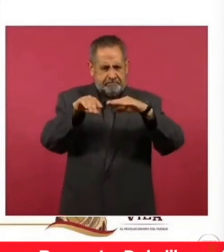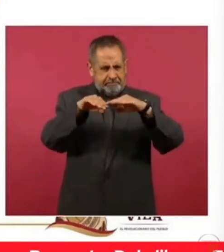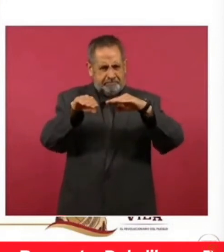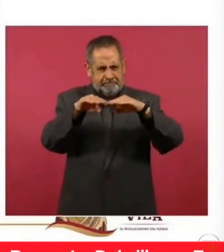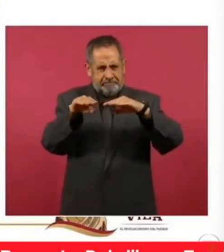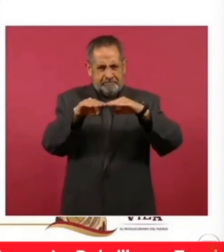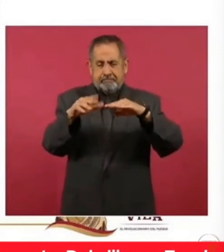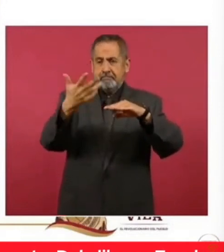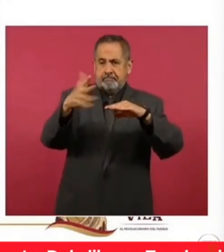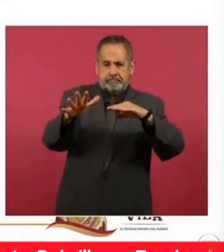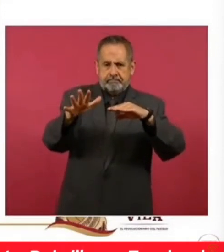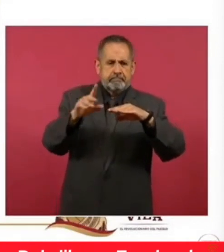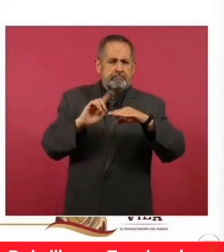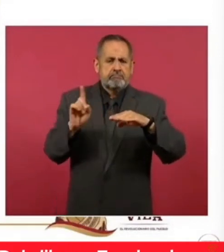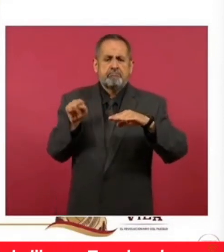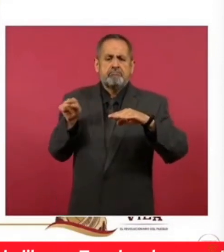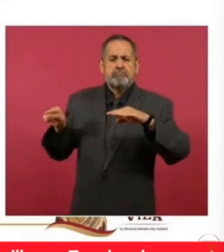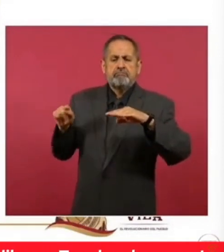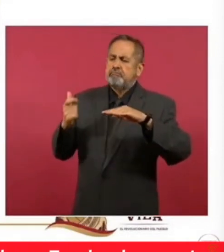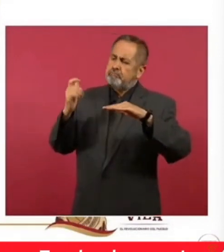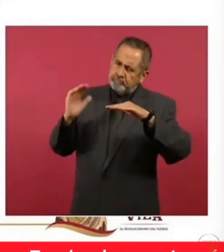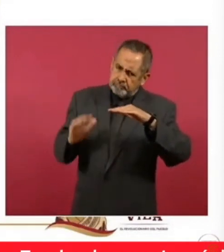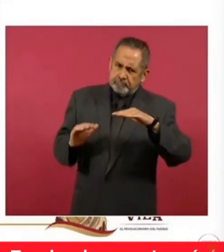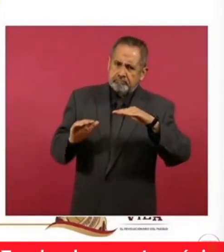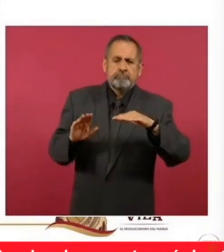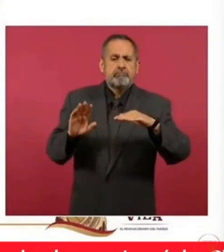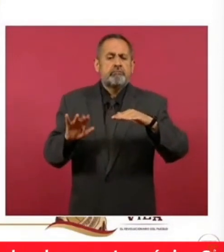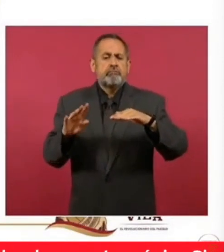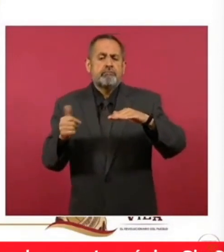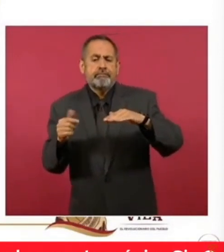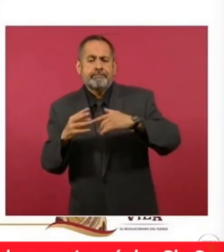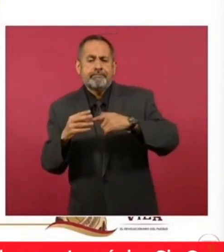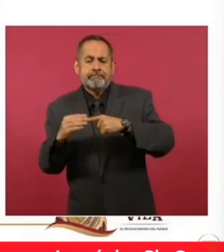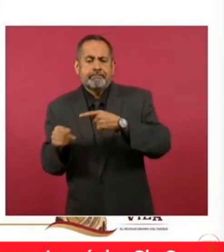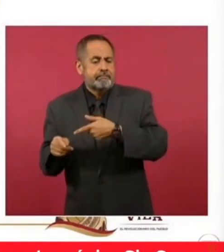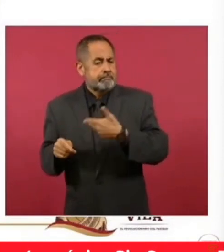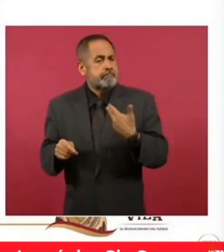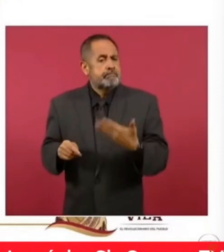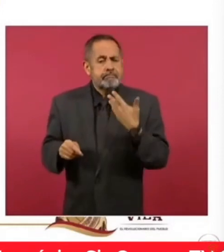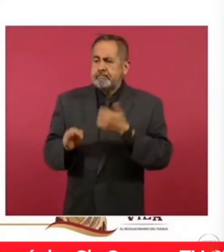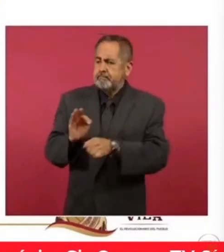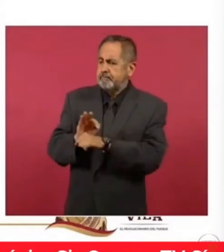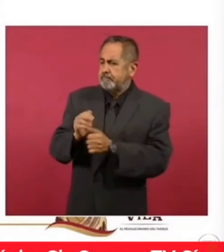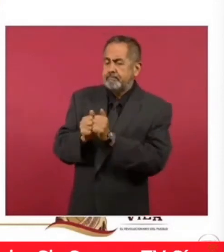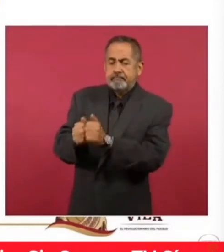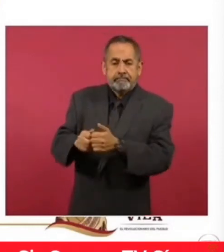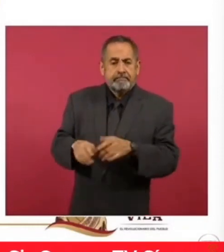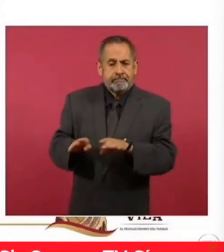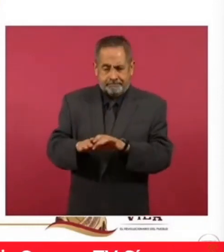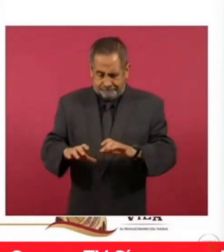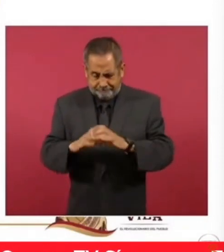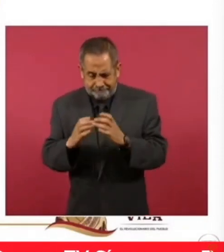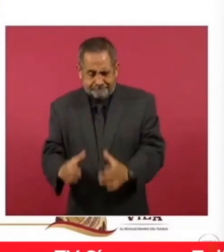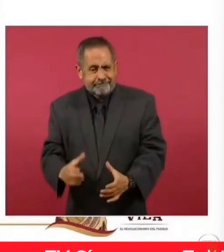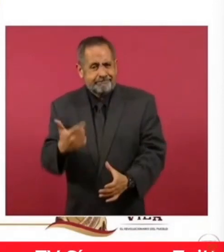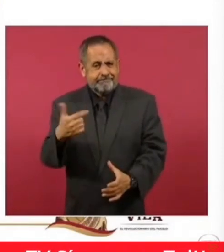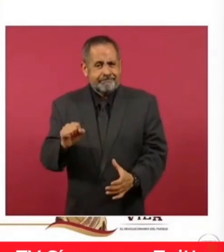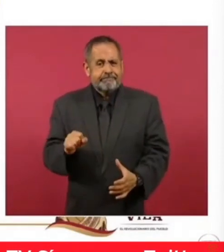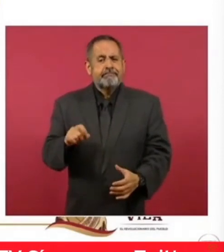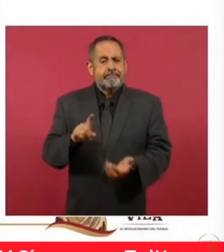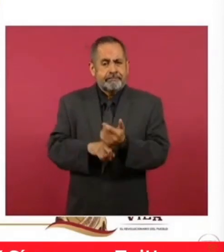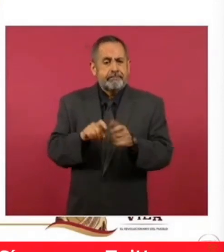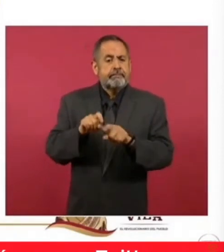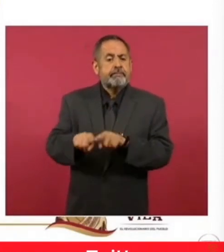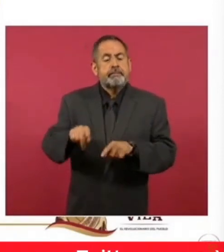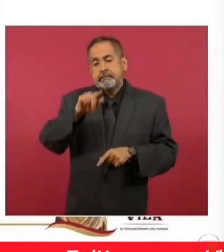región es de 10 pesos con 41 centavos. Y hay ejemplos de al lado de los consumidores. En el caso de cilindros de gas, tenemos